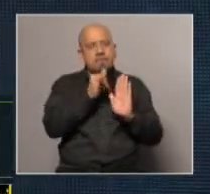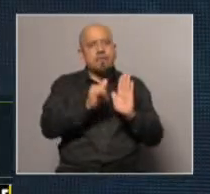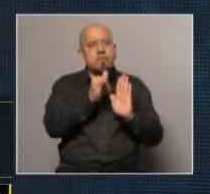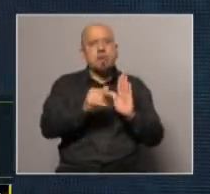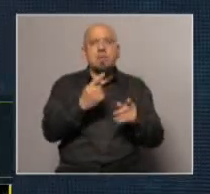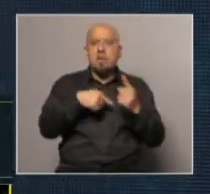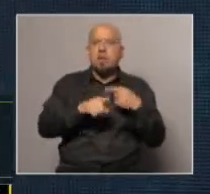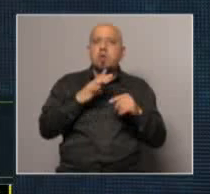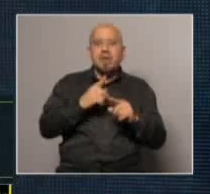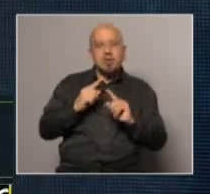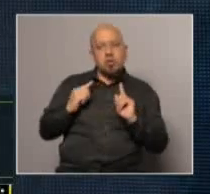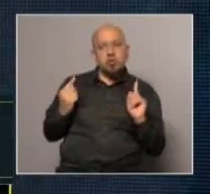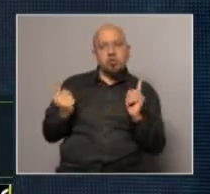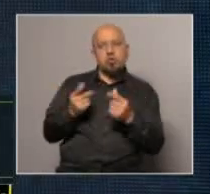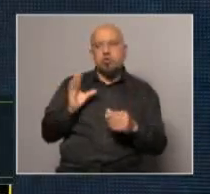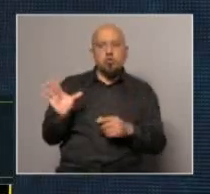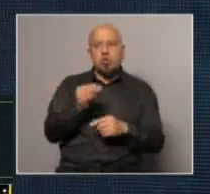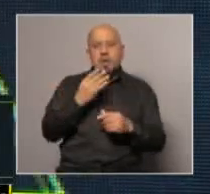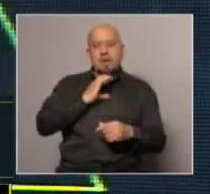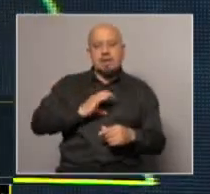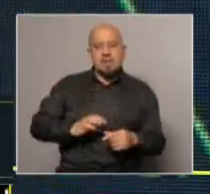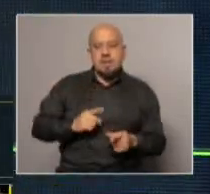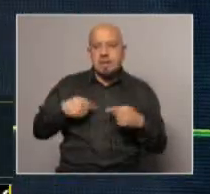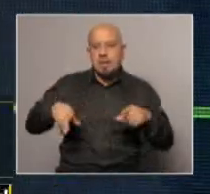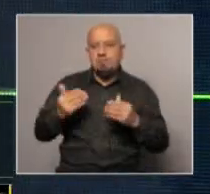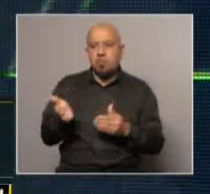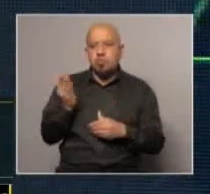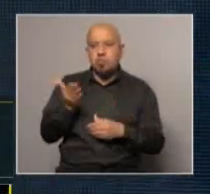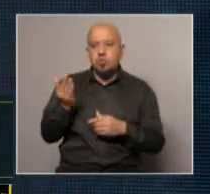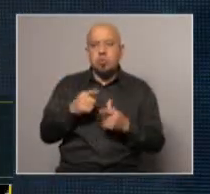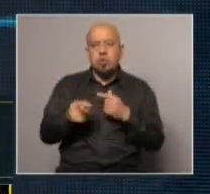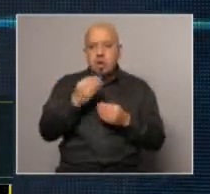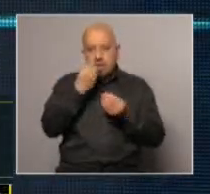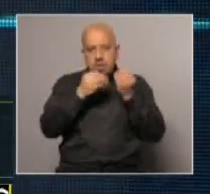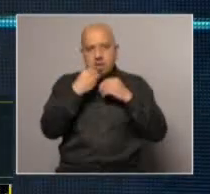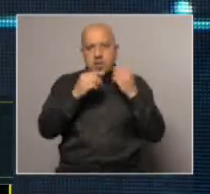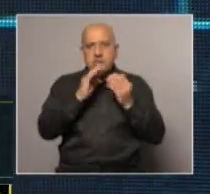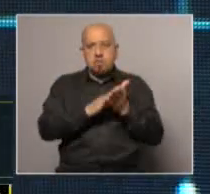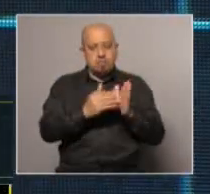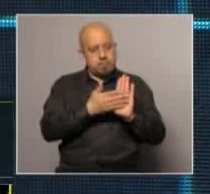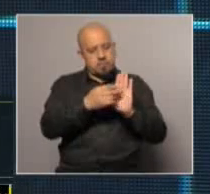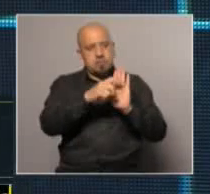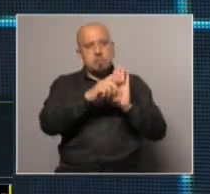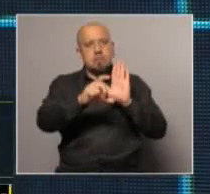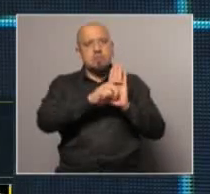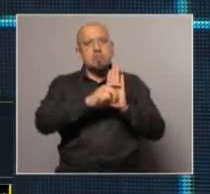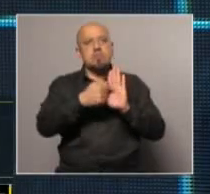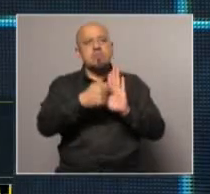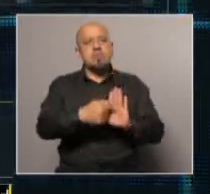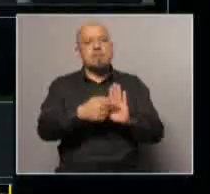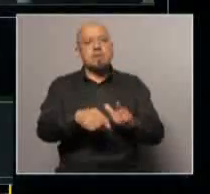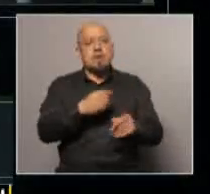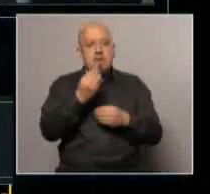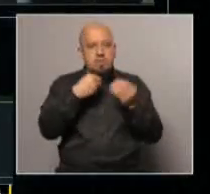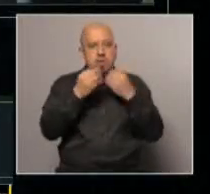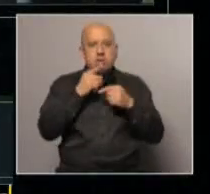cuenta todos los tipos de producción, ¿no? Por ejemplo, el informe habla de alimentos y dedica un capítulo entero a alimentos. Dice que el gran potencial que tiene